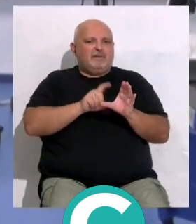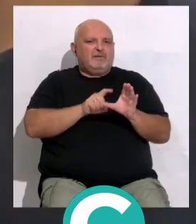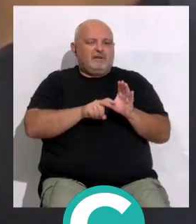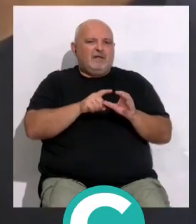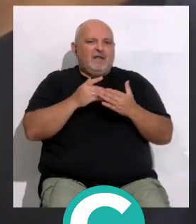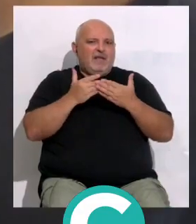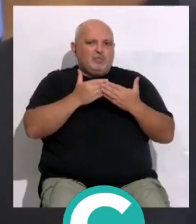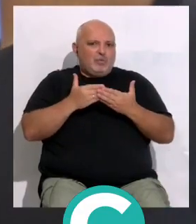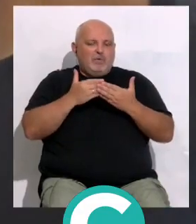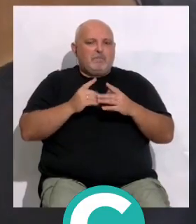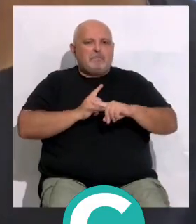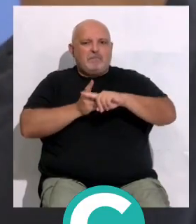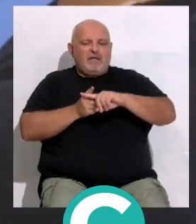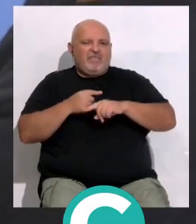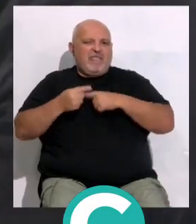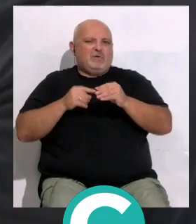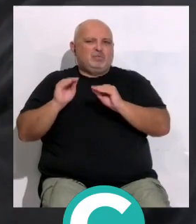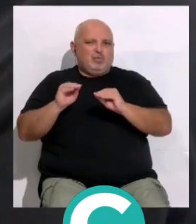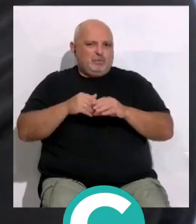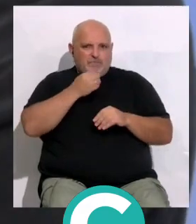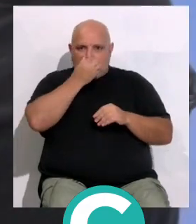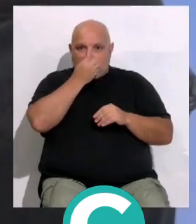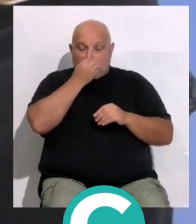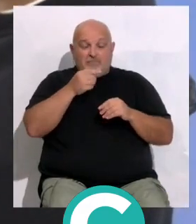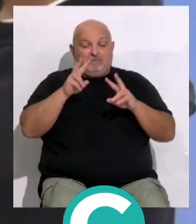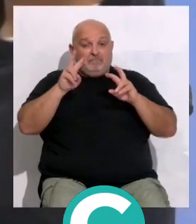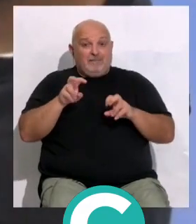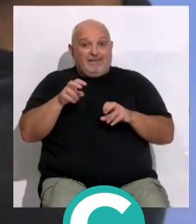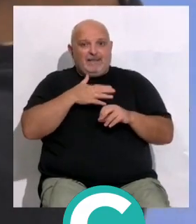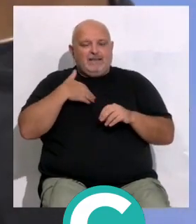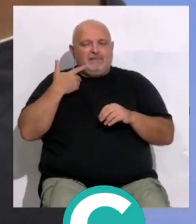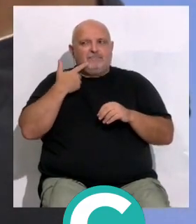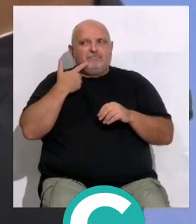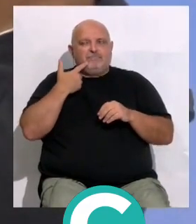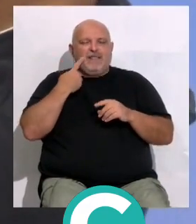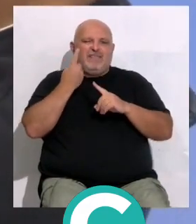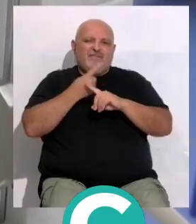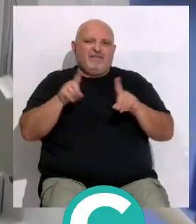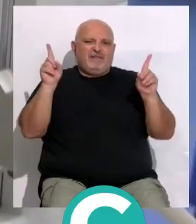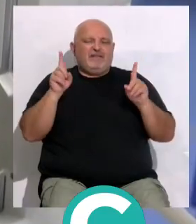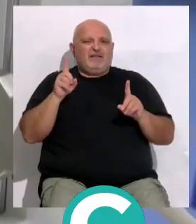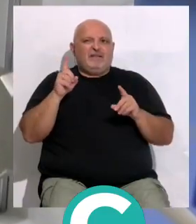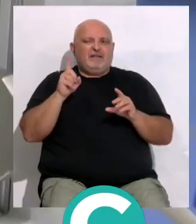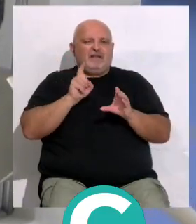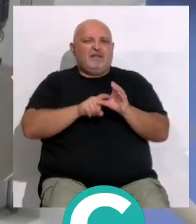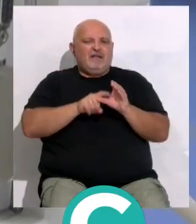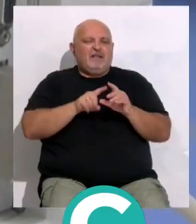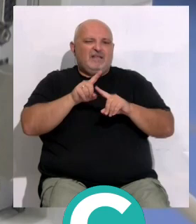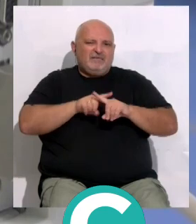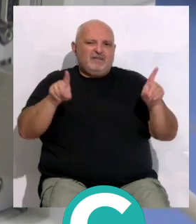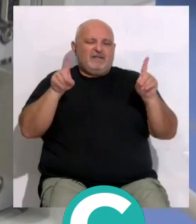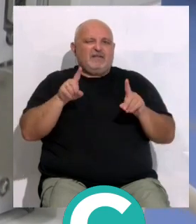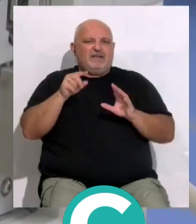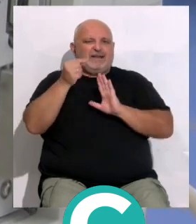participación en el estudio con sus tareas diarias. A este respecto, señalan que hay diferentes intervenciones con